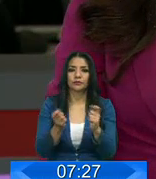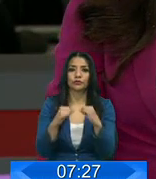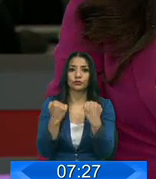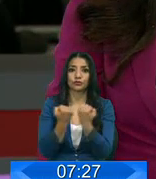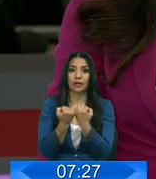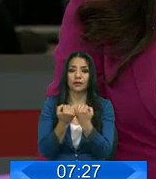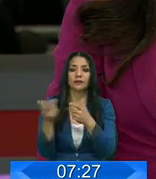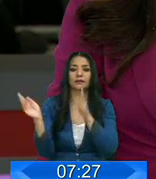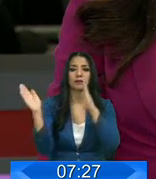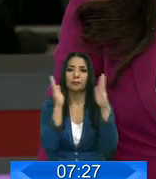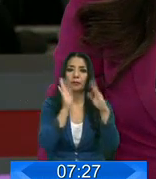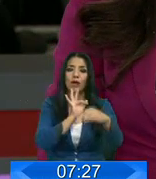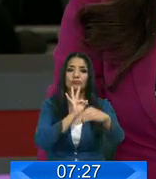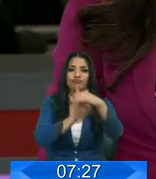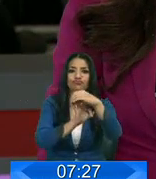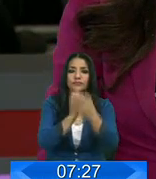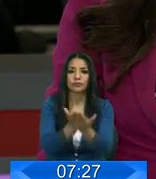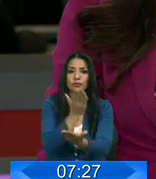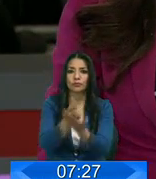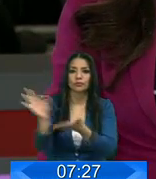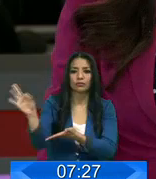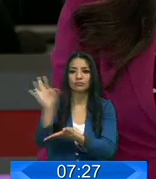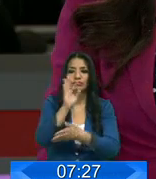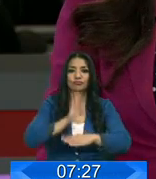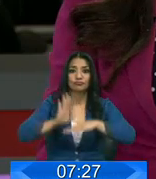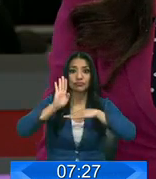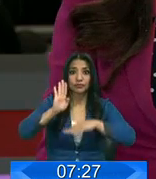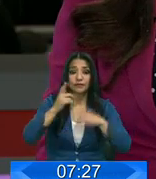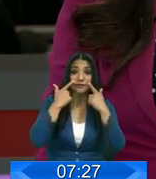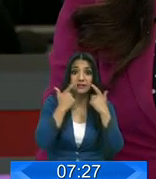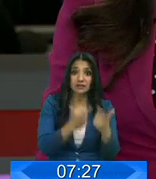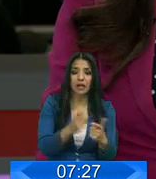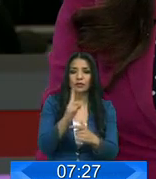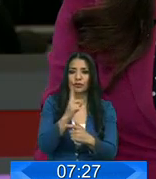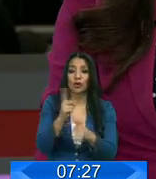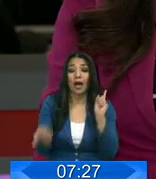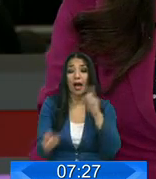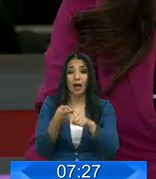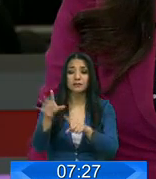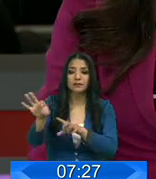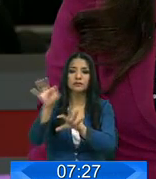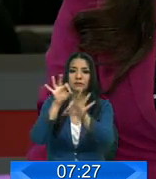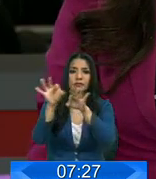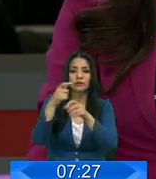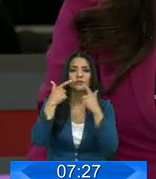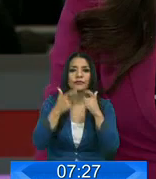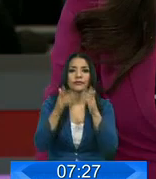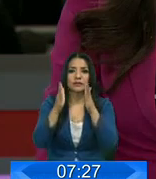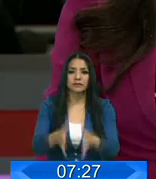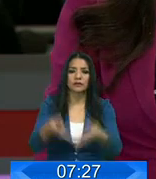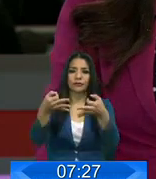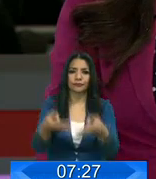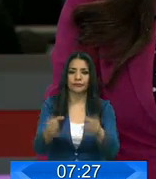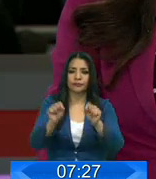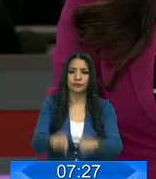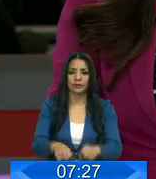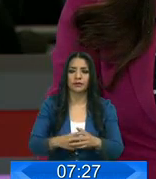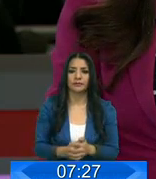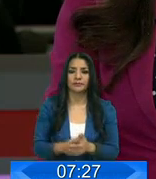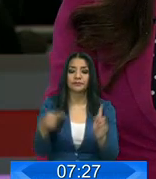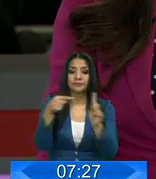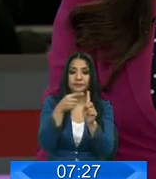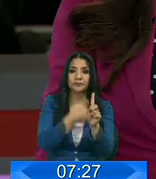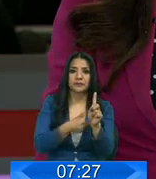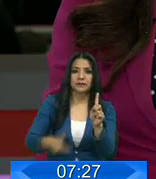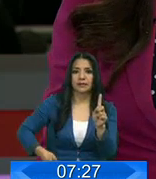Social Transitorio propone que no se nombren fiscales hasta que culmine la selección y designación del fiscal general definitivo. Julio César